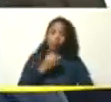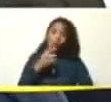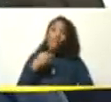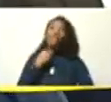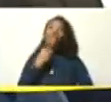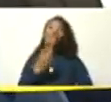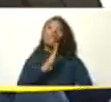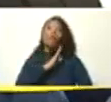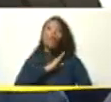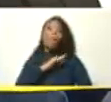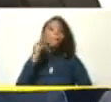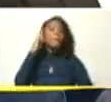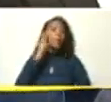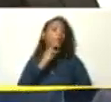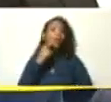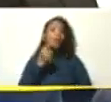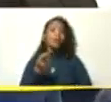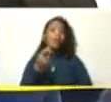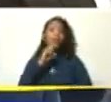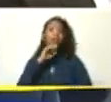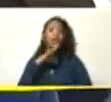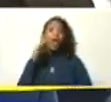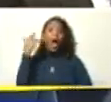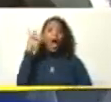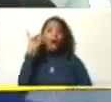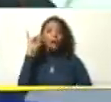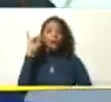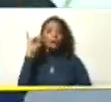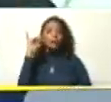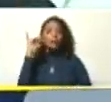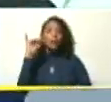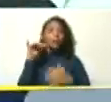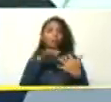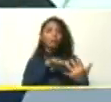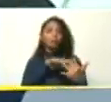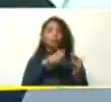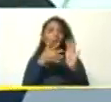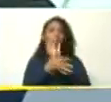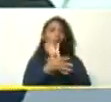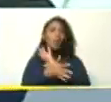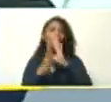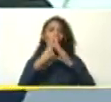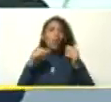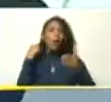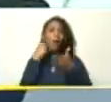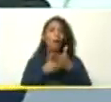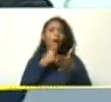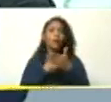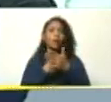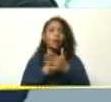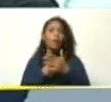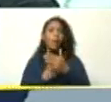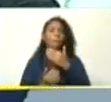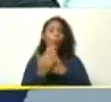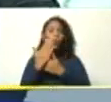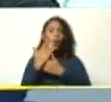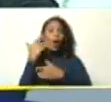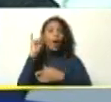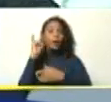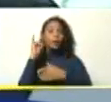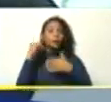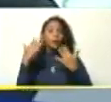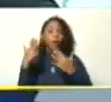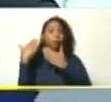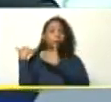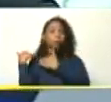propia. Bolívar, dicen las leyendas, llevaba en sus peltrechos de guerra, en todas las batallas, una imprenta, se las arreglaba para